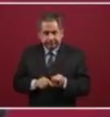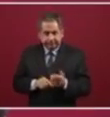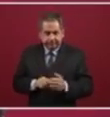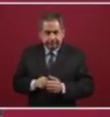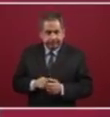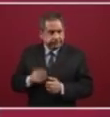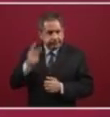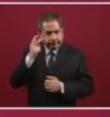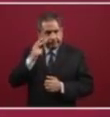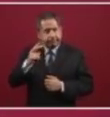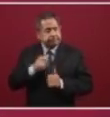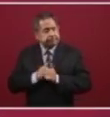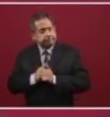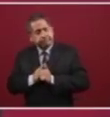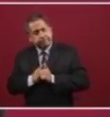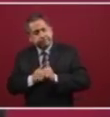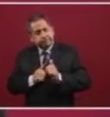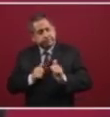viaja